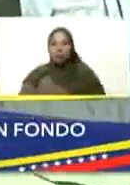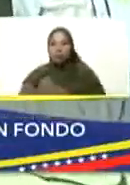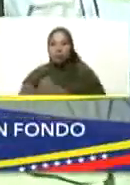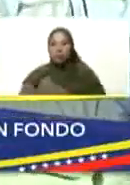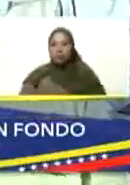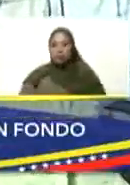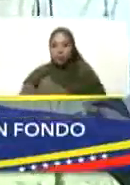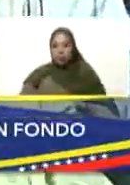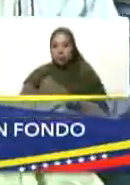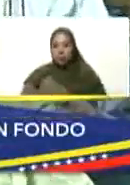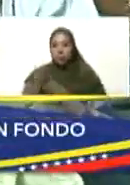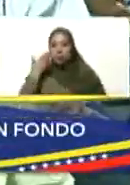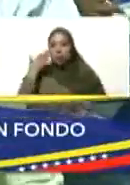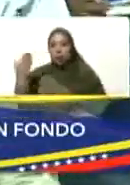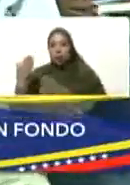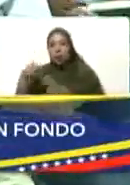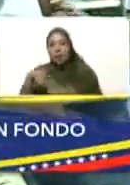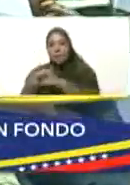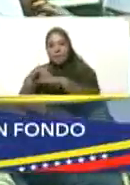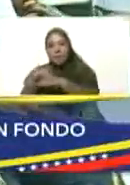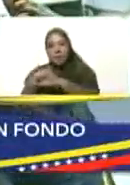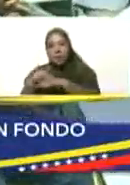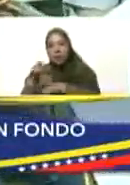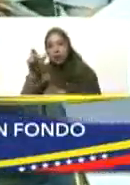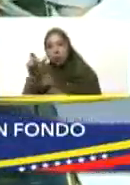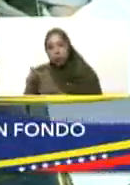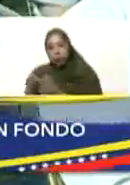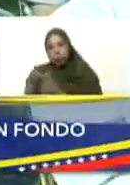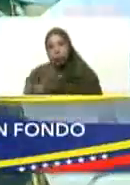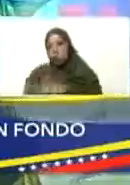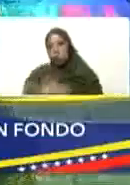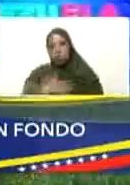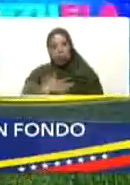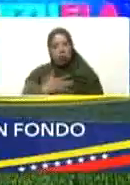Castro Sotelo, no lo podemos permitir.